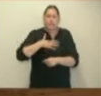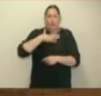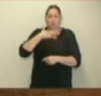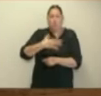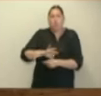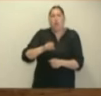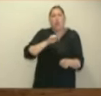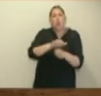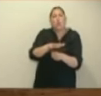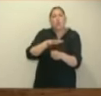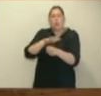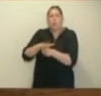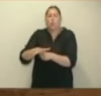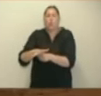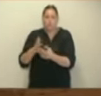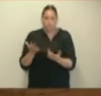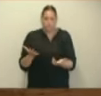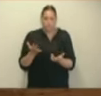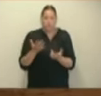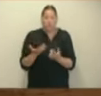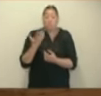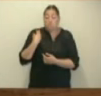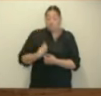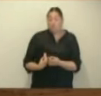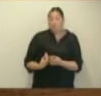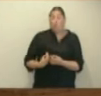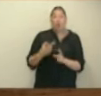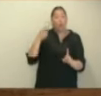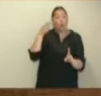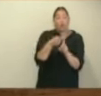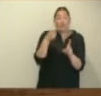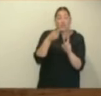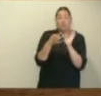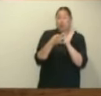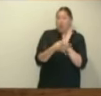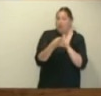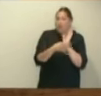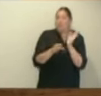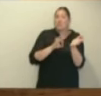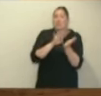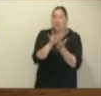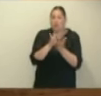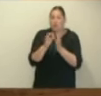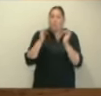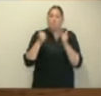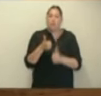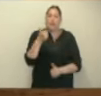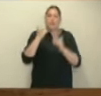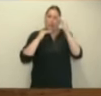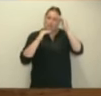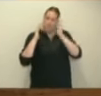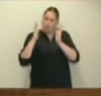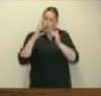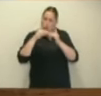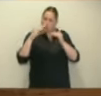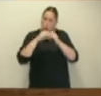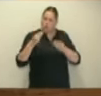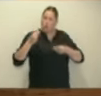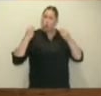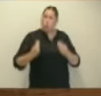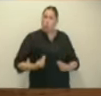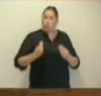prestaciones sociales. Aún así, con la finalidad de garantizar la calidad del servicio y la atención prestada a los usuarios